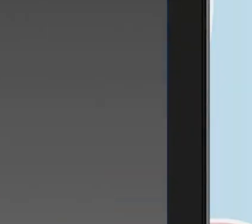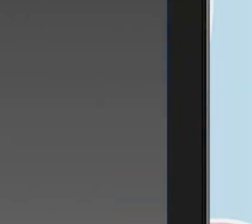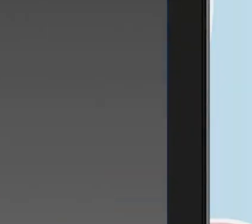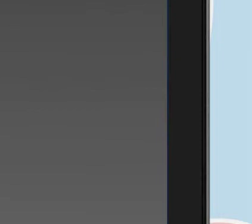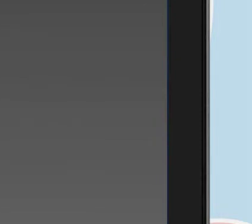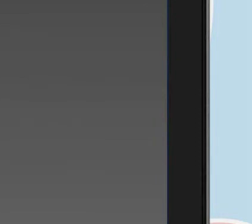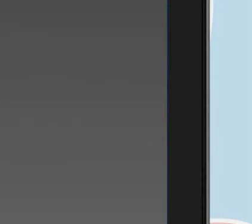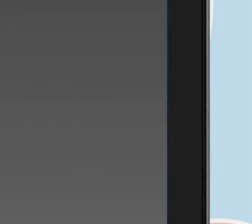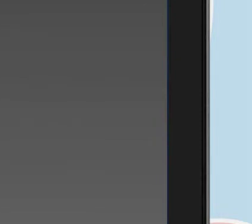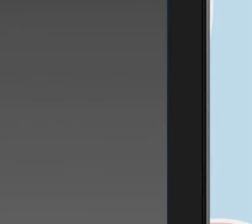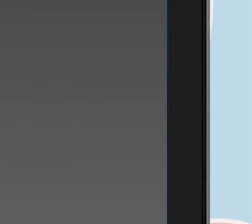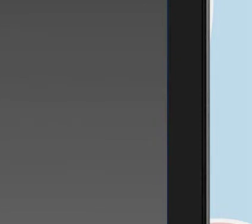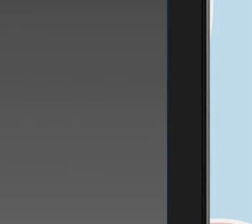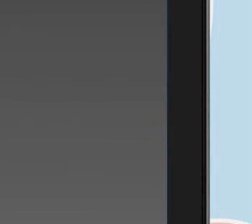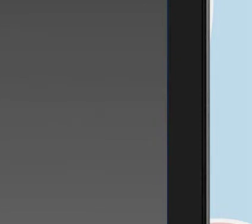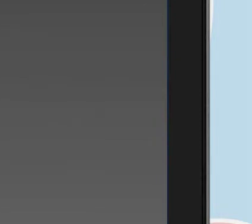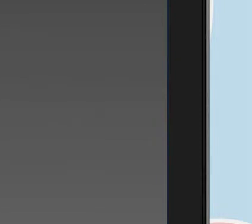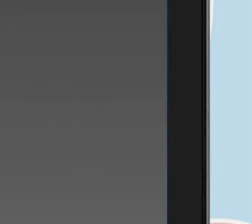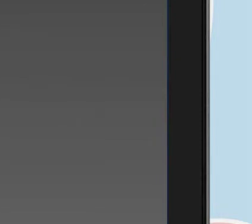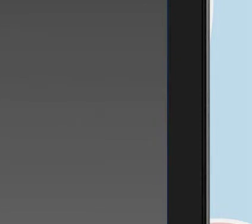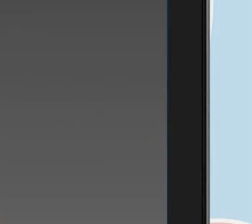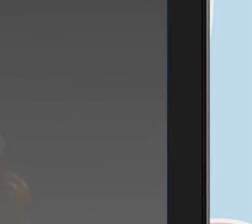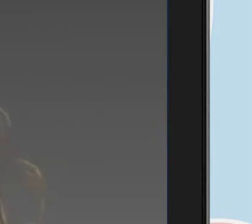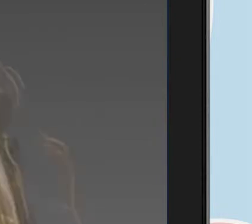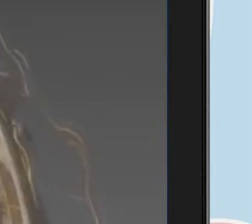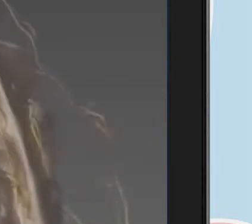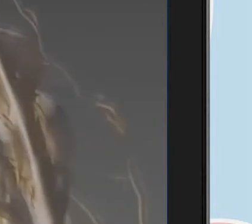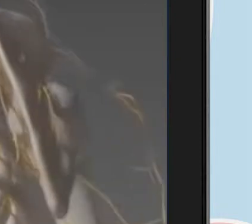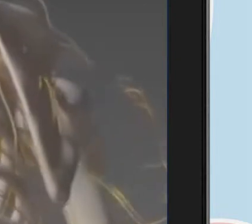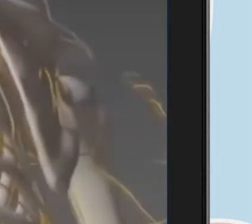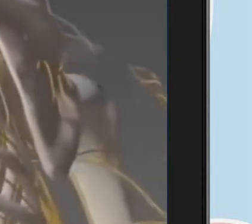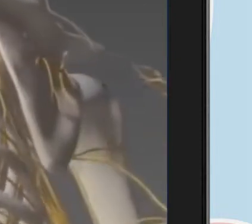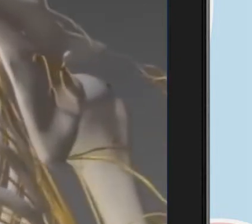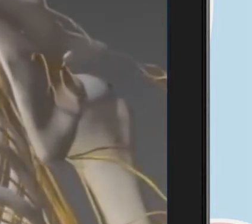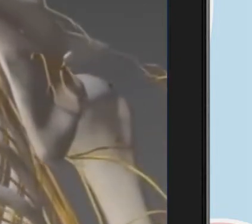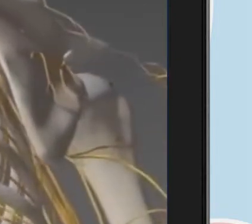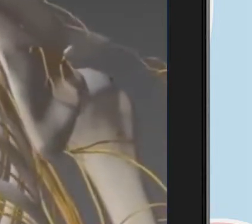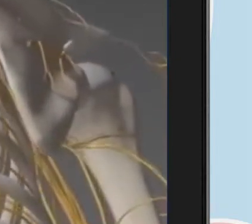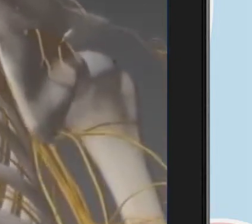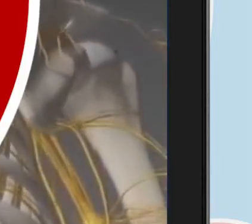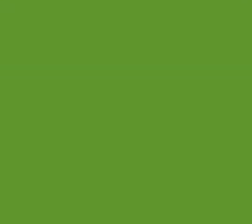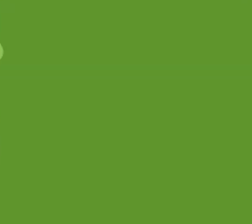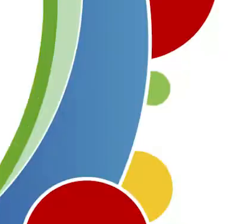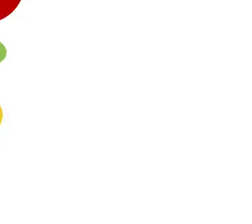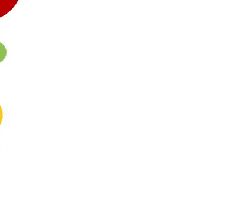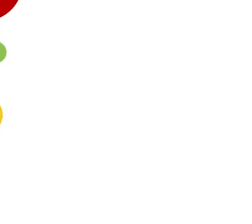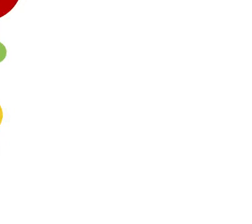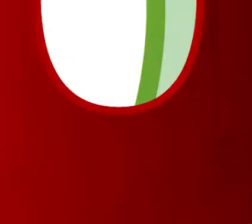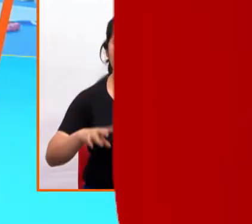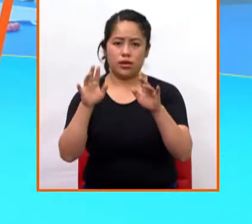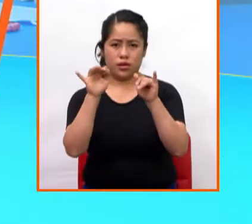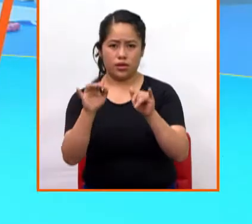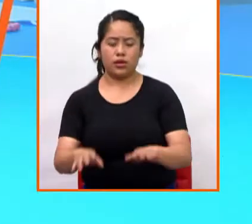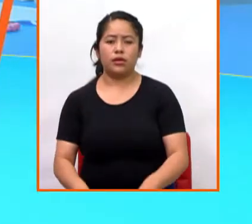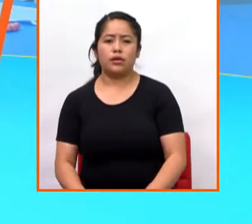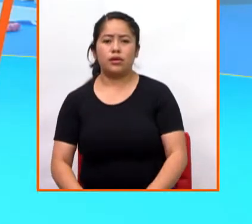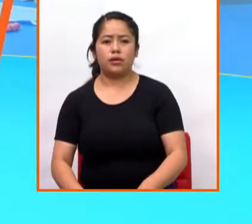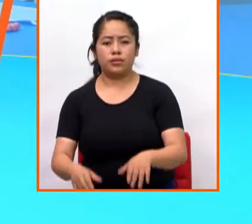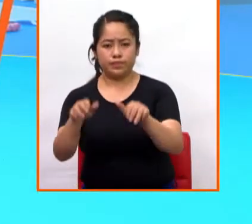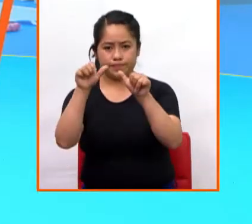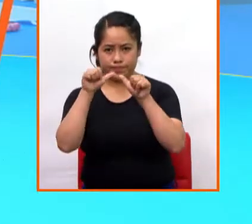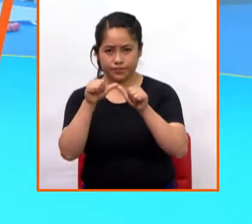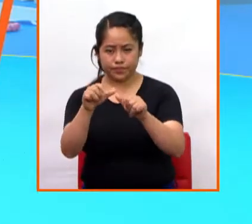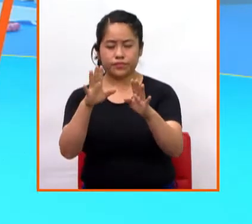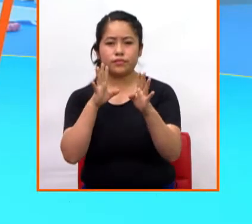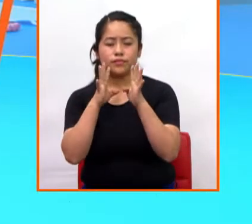que está dentro del cráneo, y la médula espinal, que está dentro de lo que es la columna vertebral. Vamos a continuar hablando